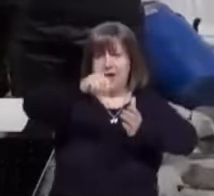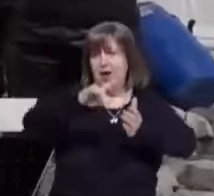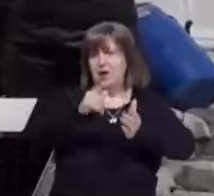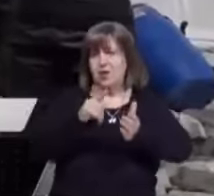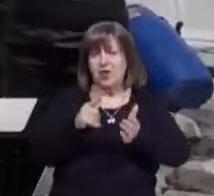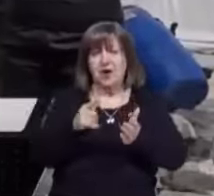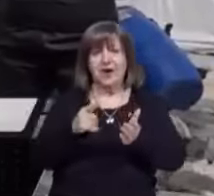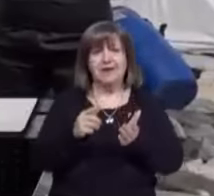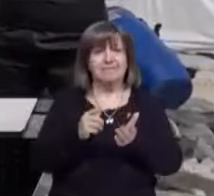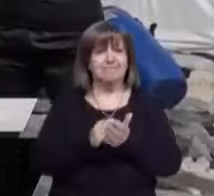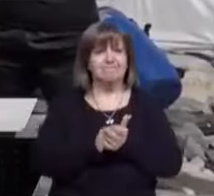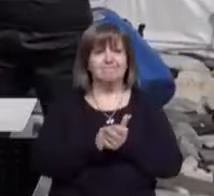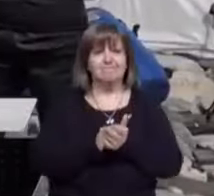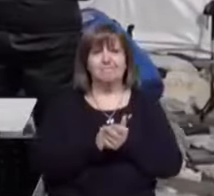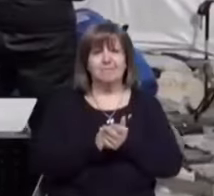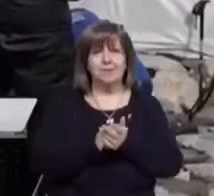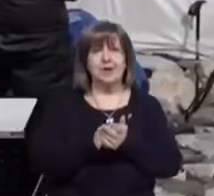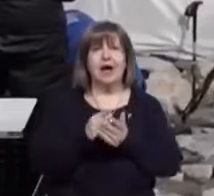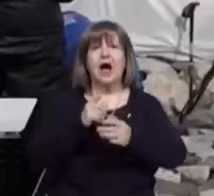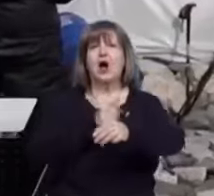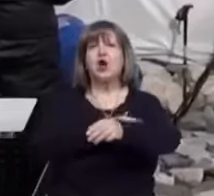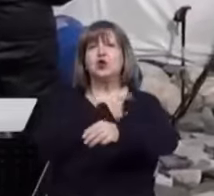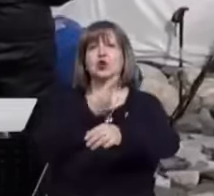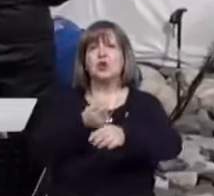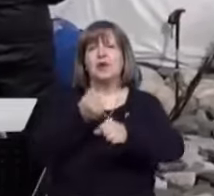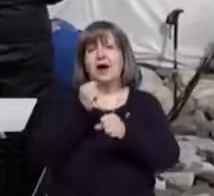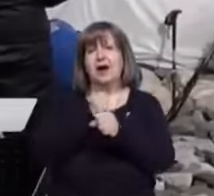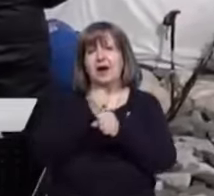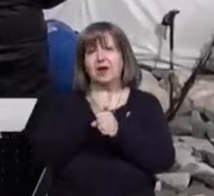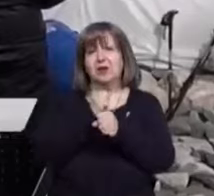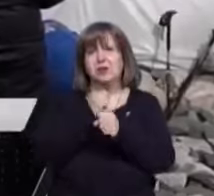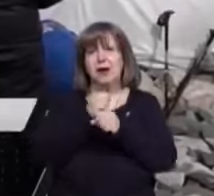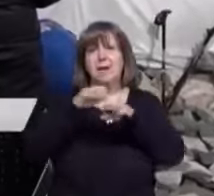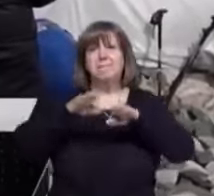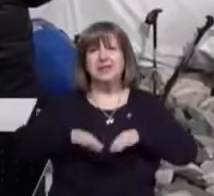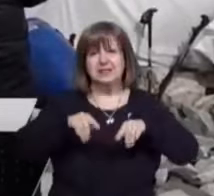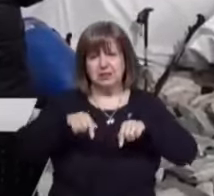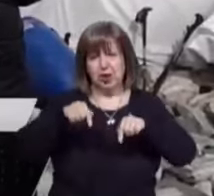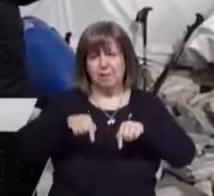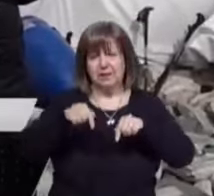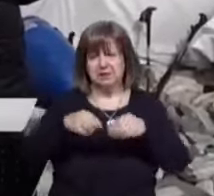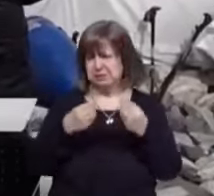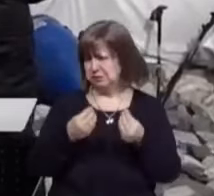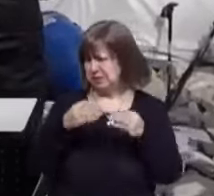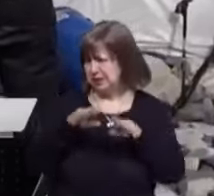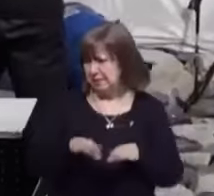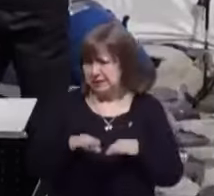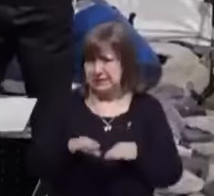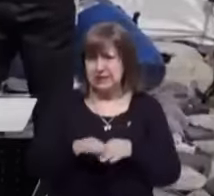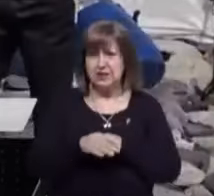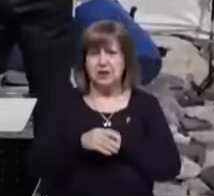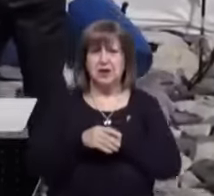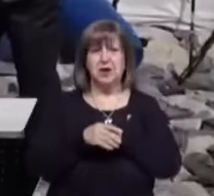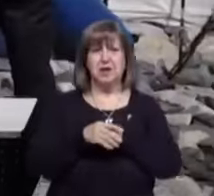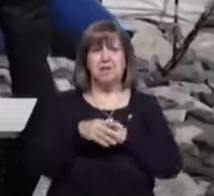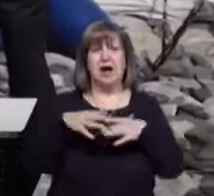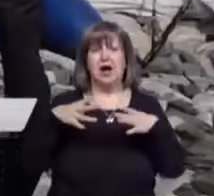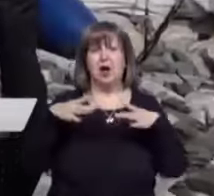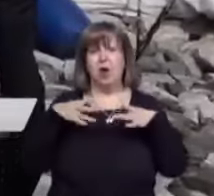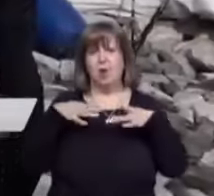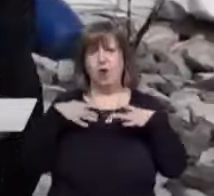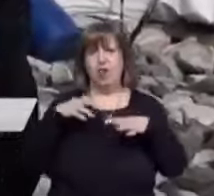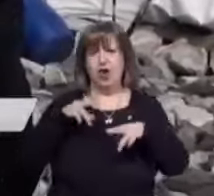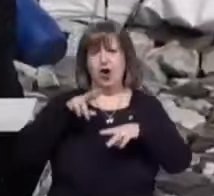traer una bacha, pero la verdad que los chicos están más acostumbrados a trabajar en el piso. Yo no entendía por qué y ahora entendí. Es mucho más cómodo para